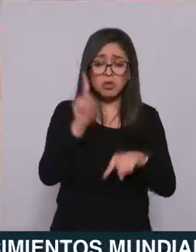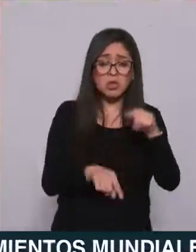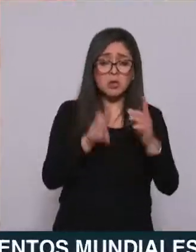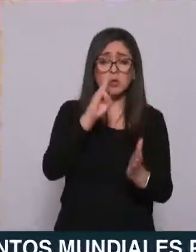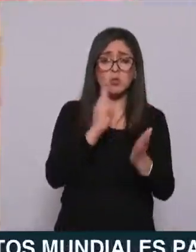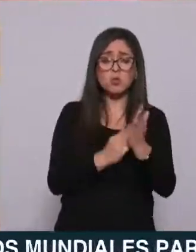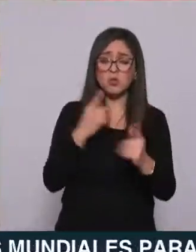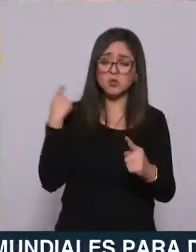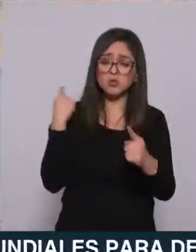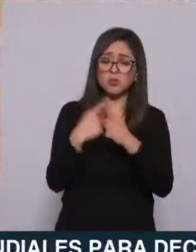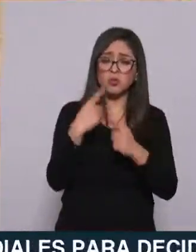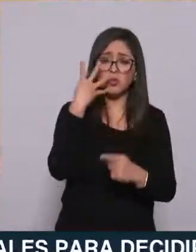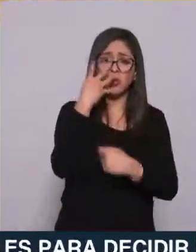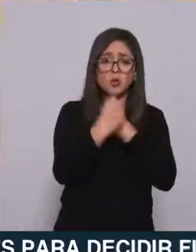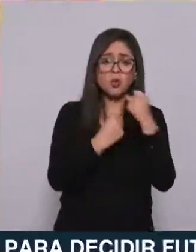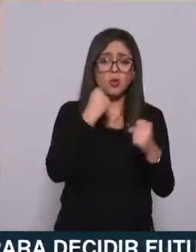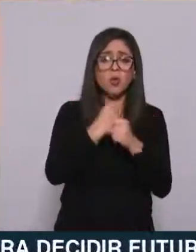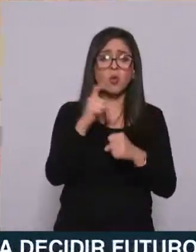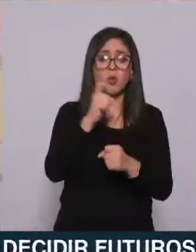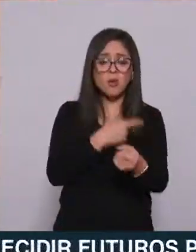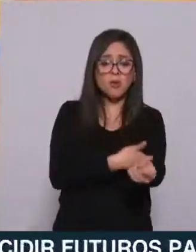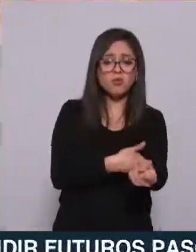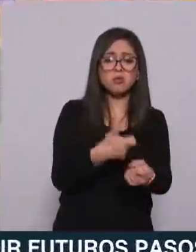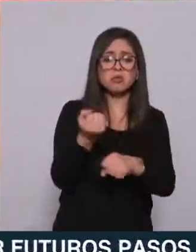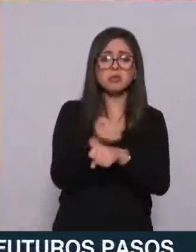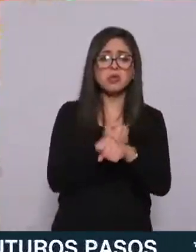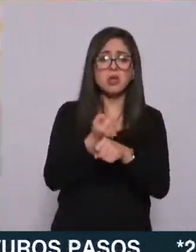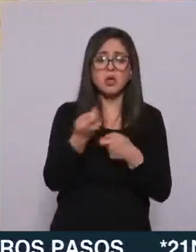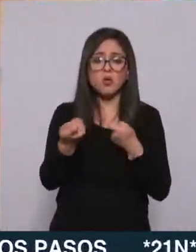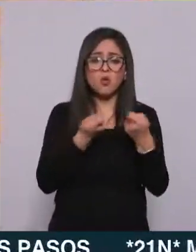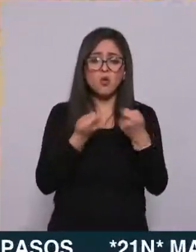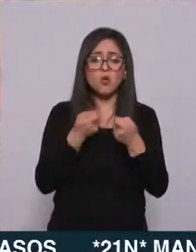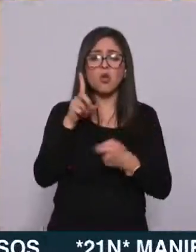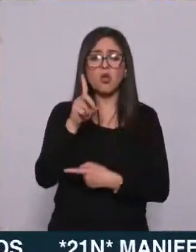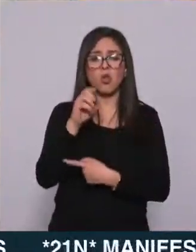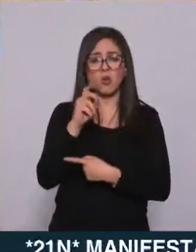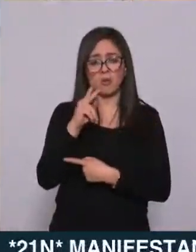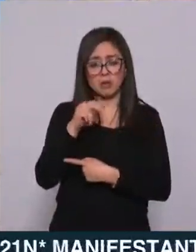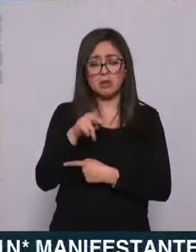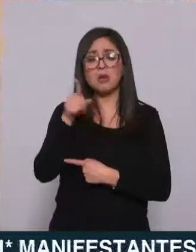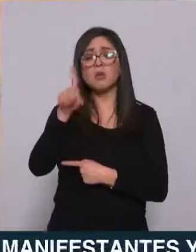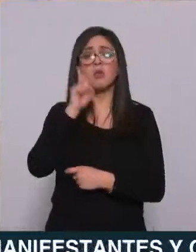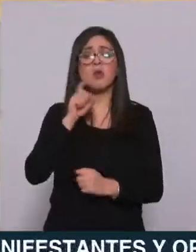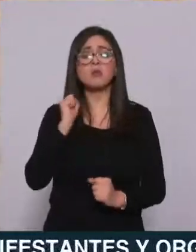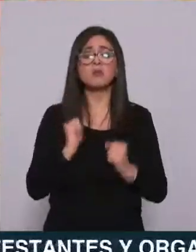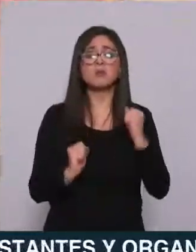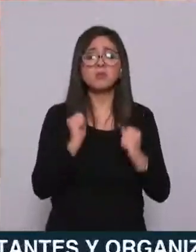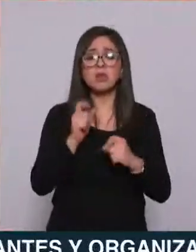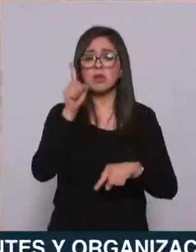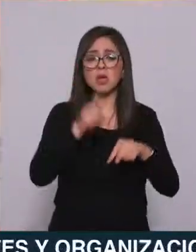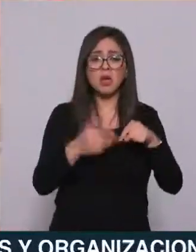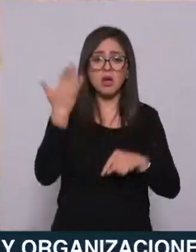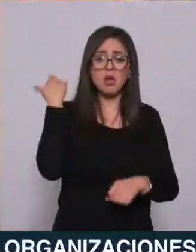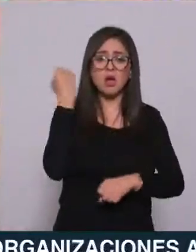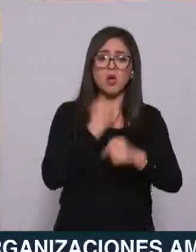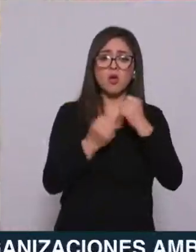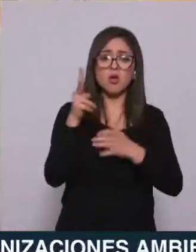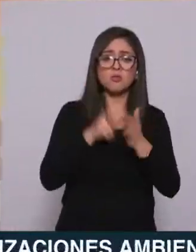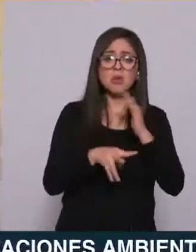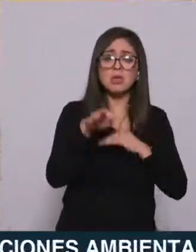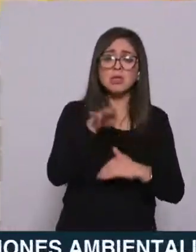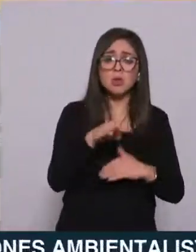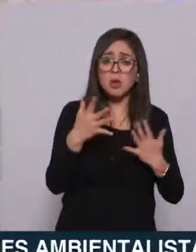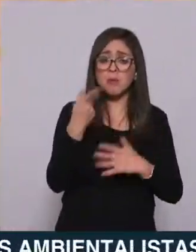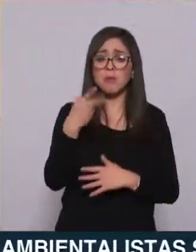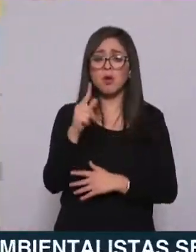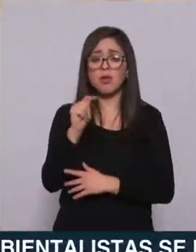de 4 años que tiene por dar positivo en un control antidoping. La atleta apeló la sanción en 2019 y el TAS le informó que